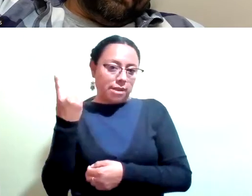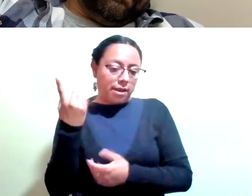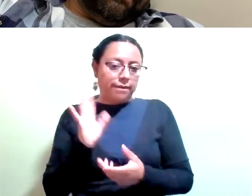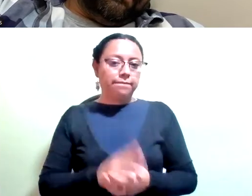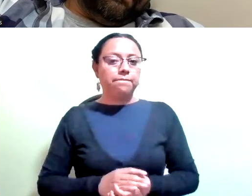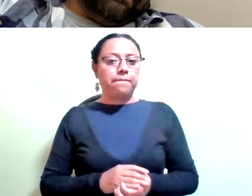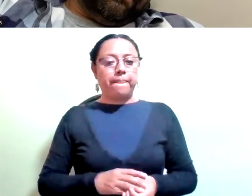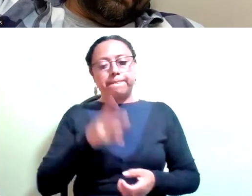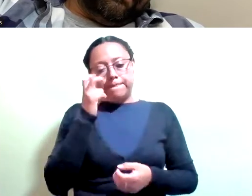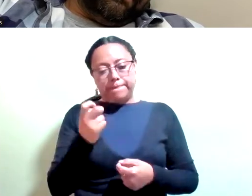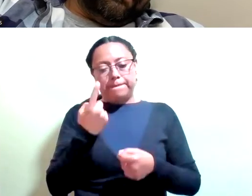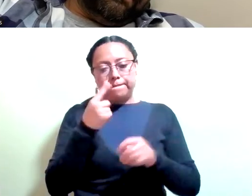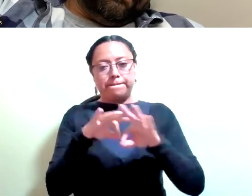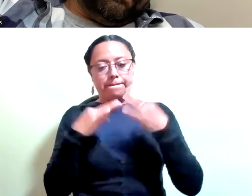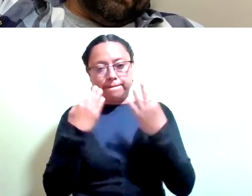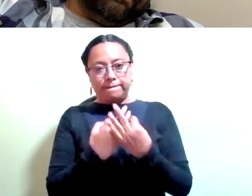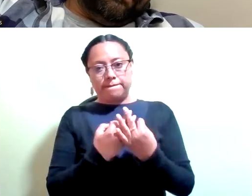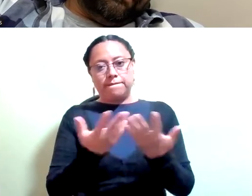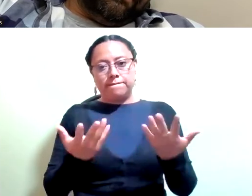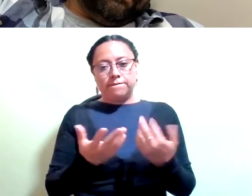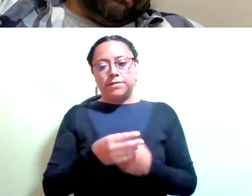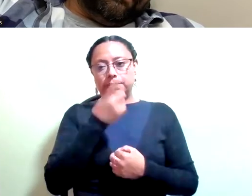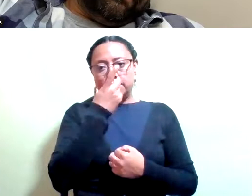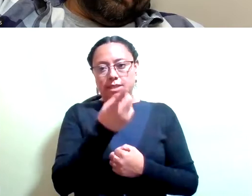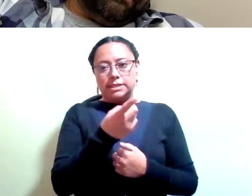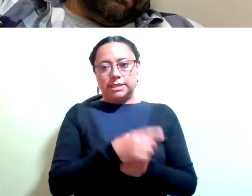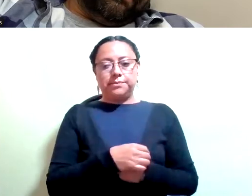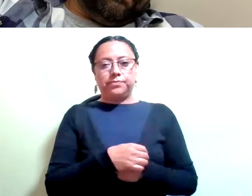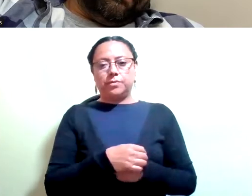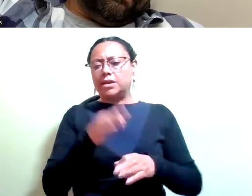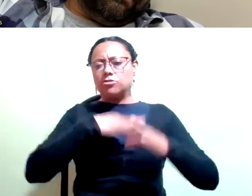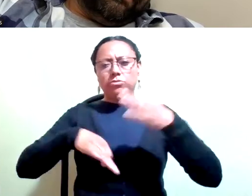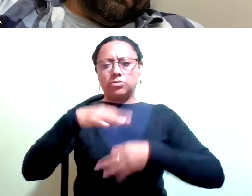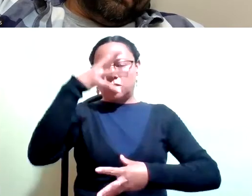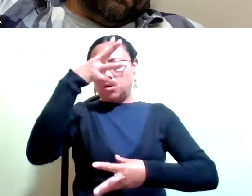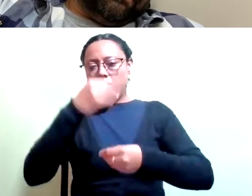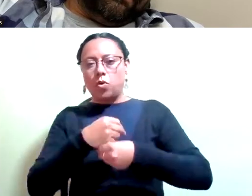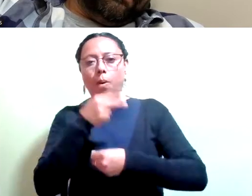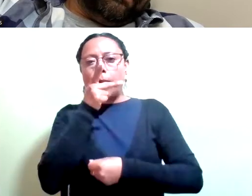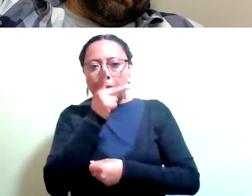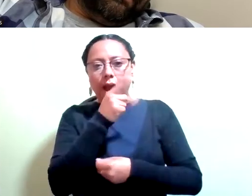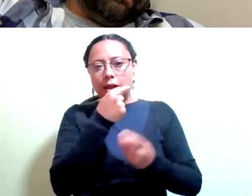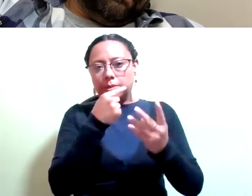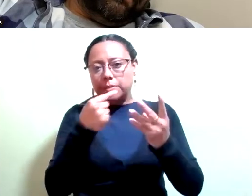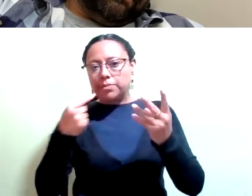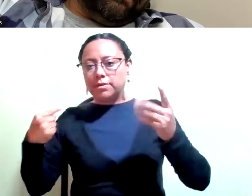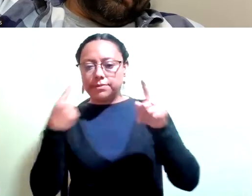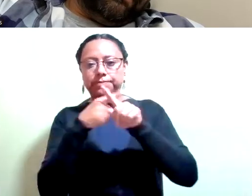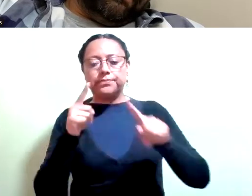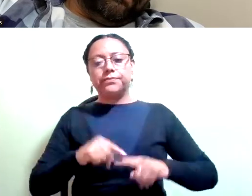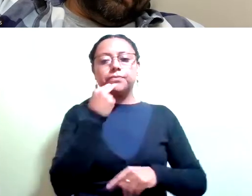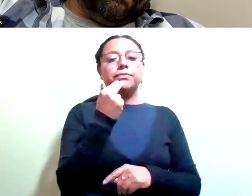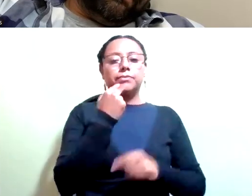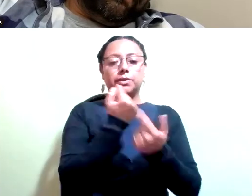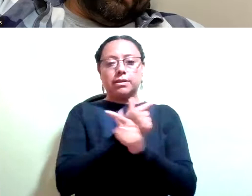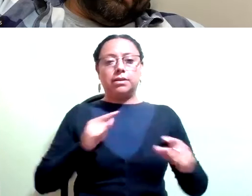de manera genérica se maneja en el argot, digamos, comunal, hablar de el libre desarrollo